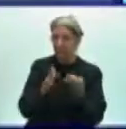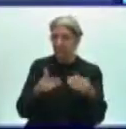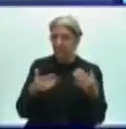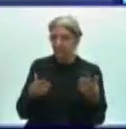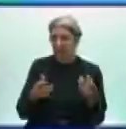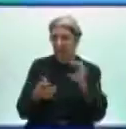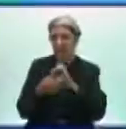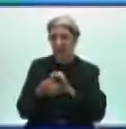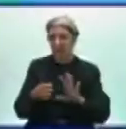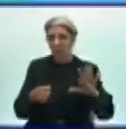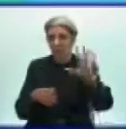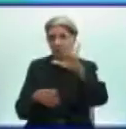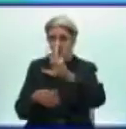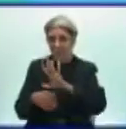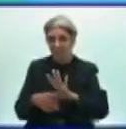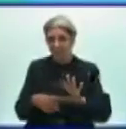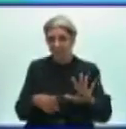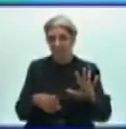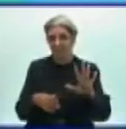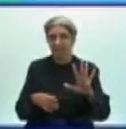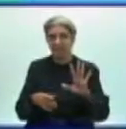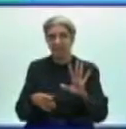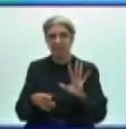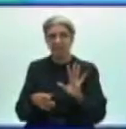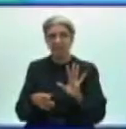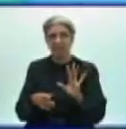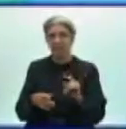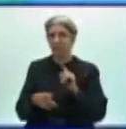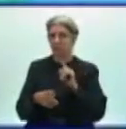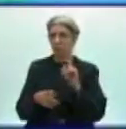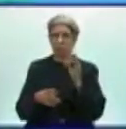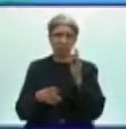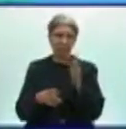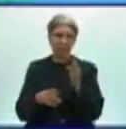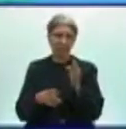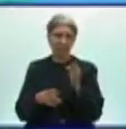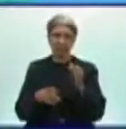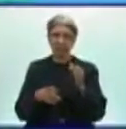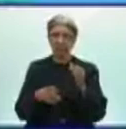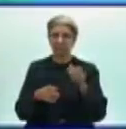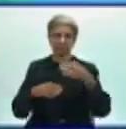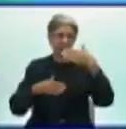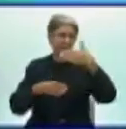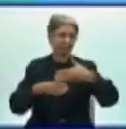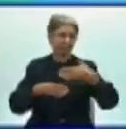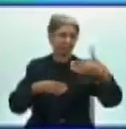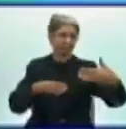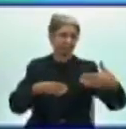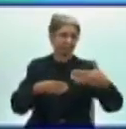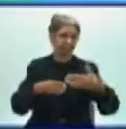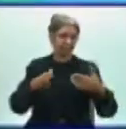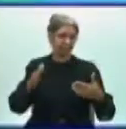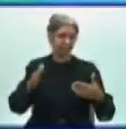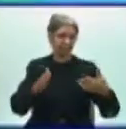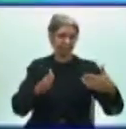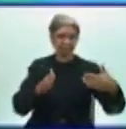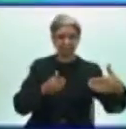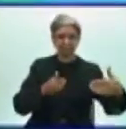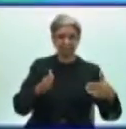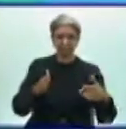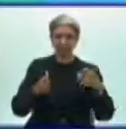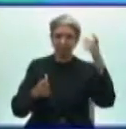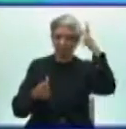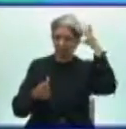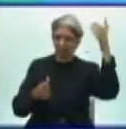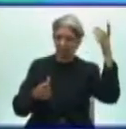geografía, que no respeta, por supuesto, las fronteras estatales, como pueden observar, y divide a África subsahariana